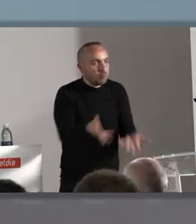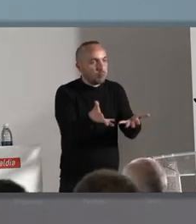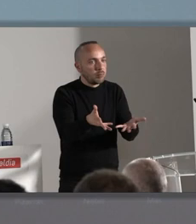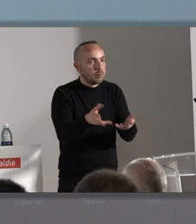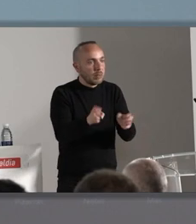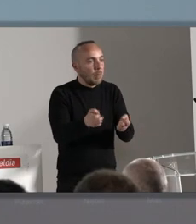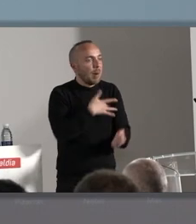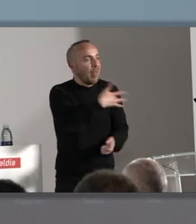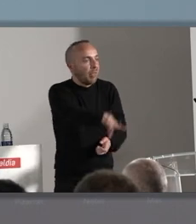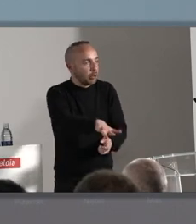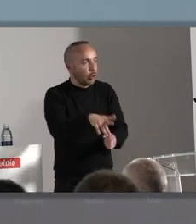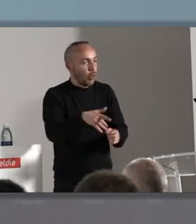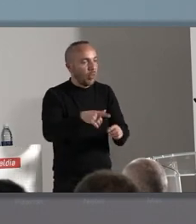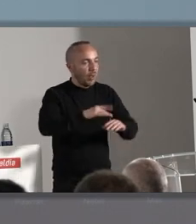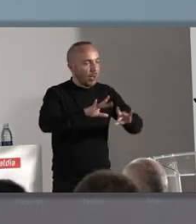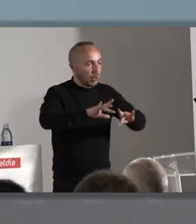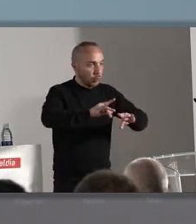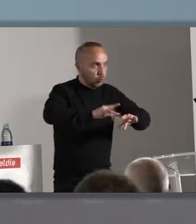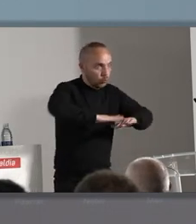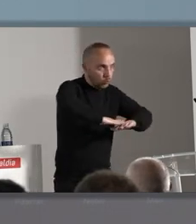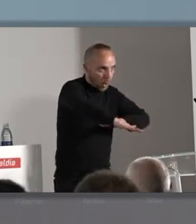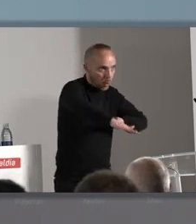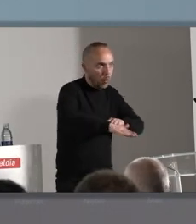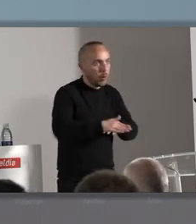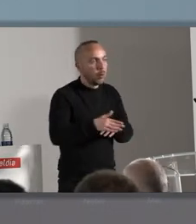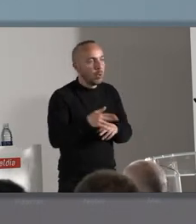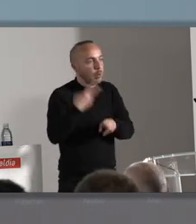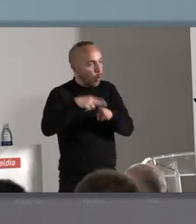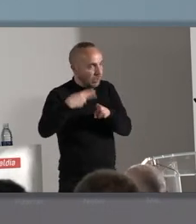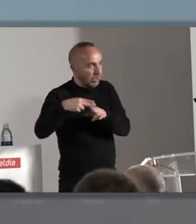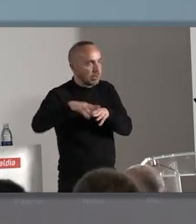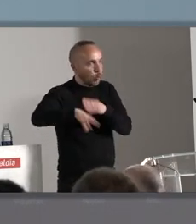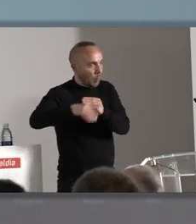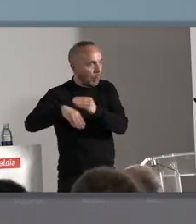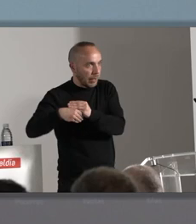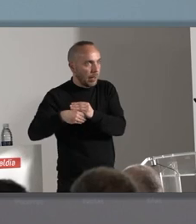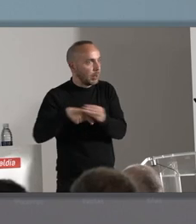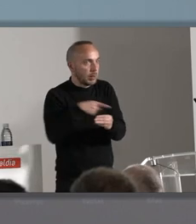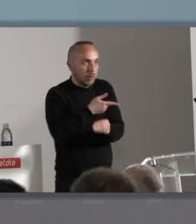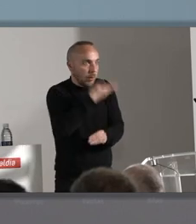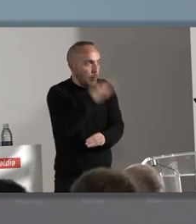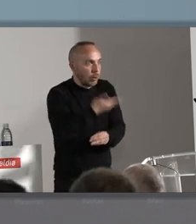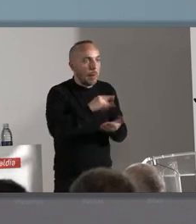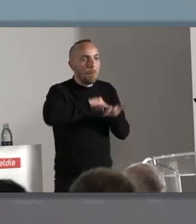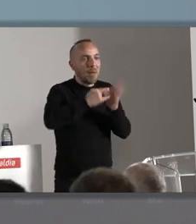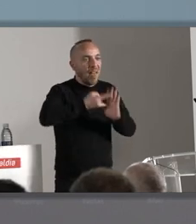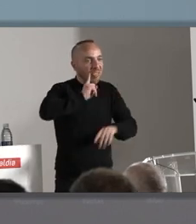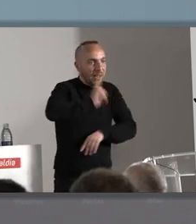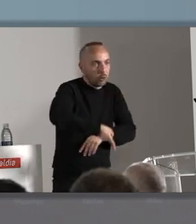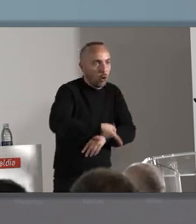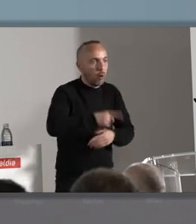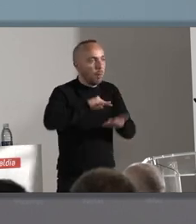cesión de suelo y otras políticas complementarias. Entonces, esto es clave también que existan planes directores o planes transversales en